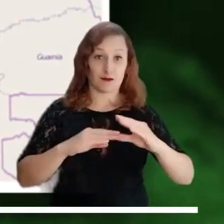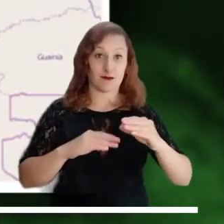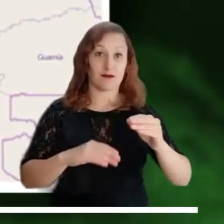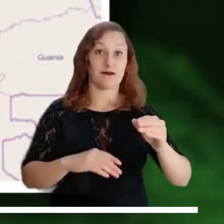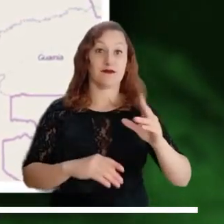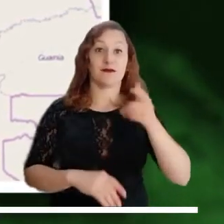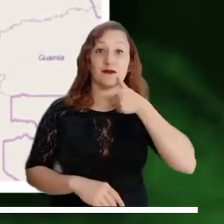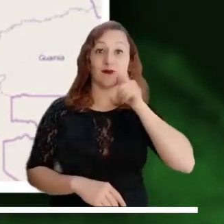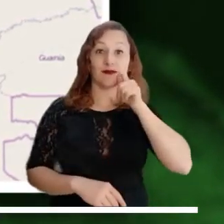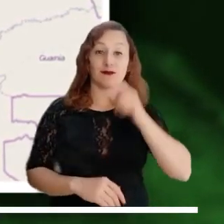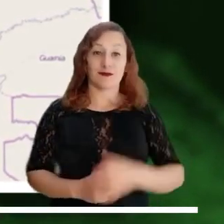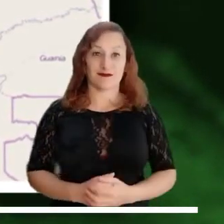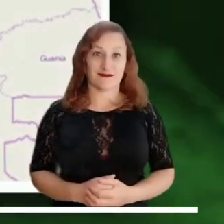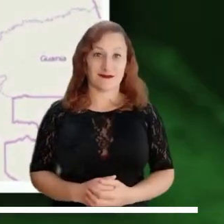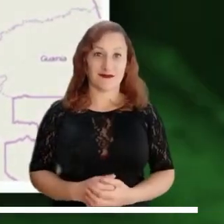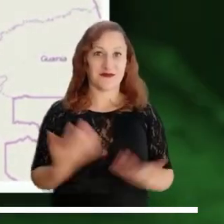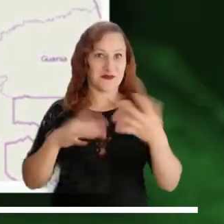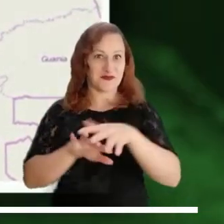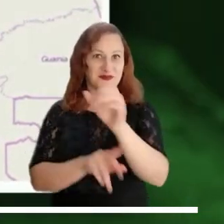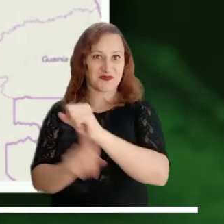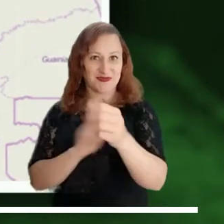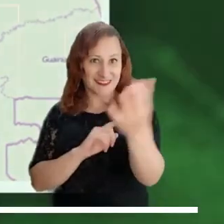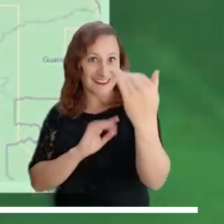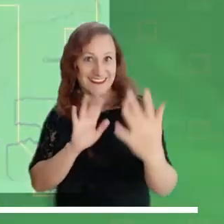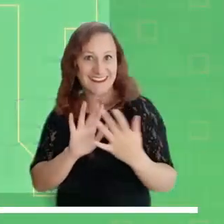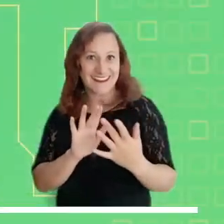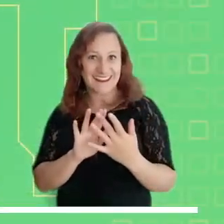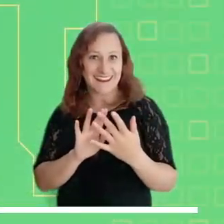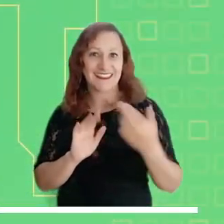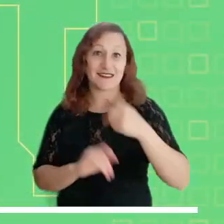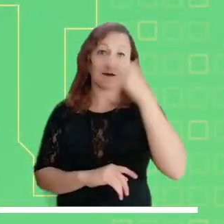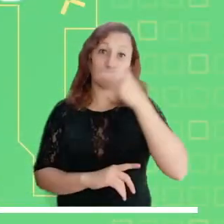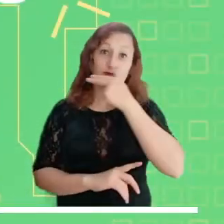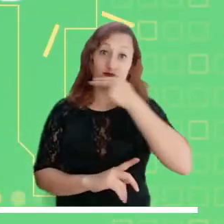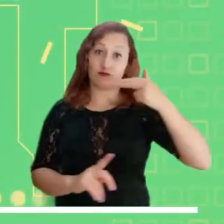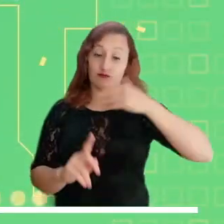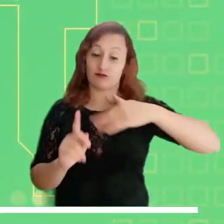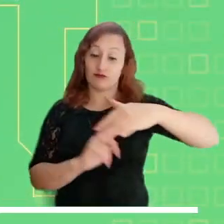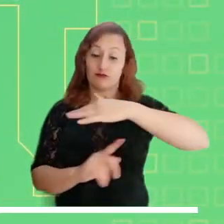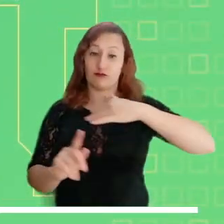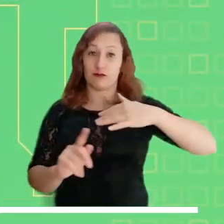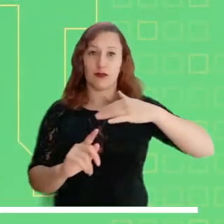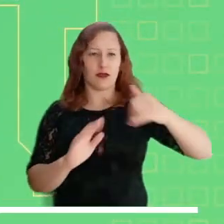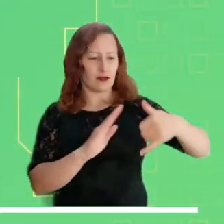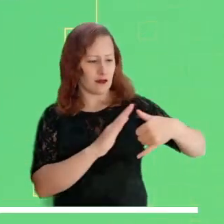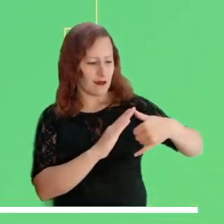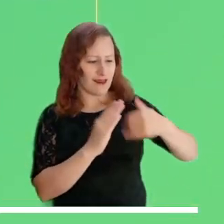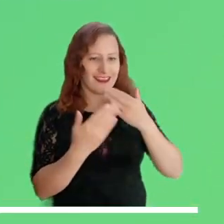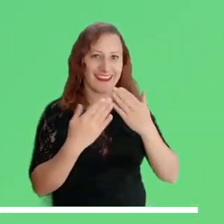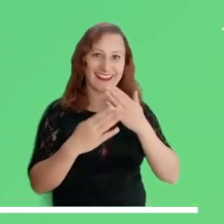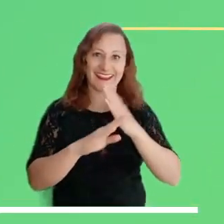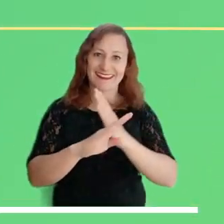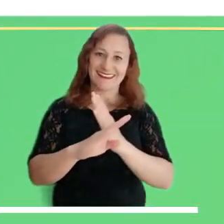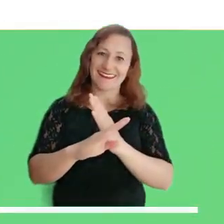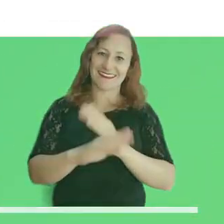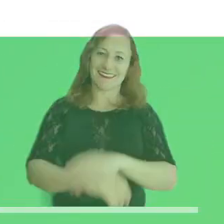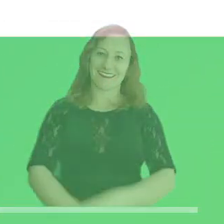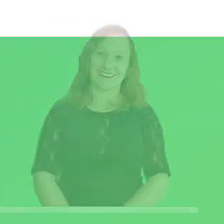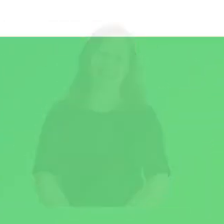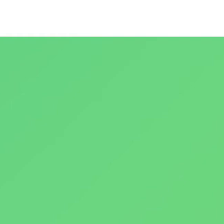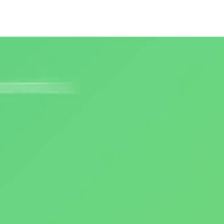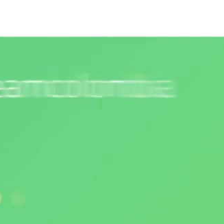Huila, Cundinamarca, Chocó, Cauca y Caldas. Los esperamos en nuestras redes sociales. Nuestro